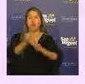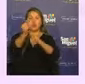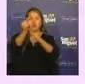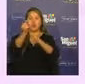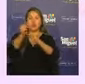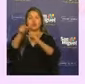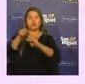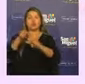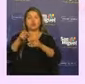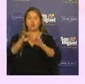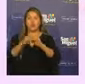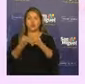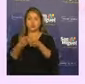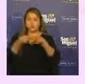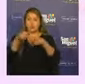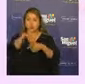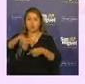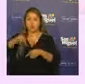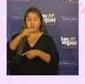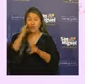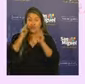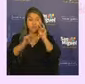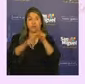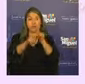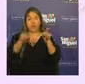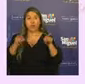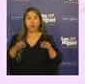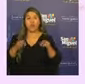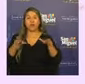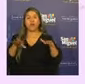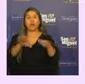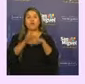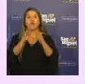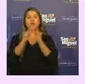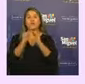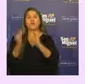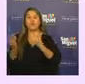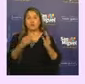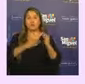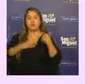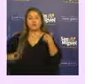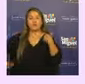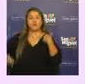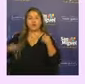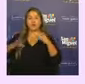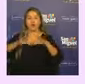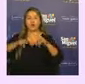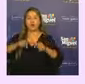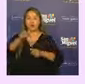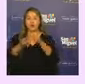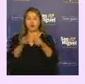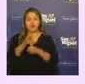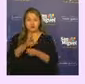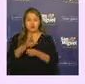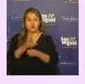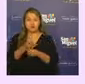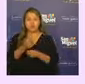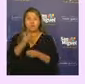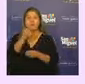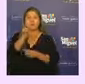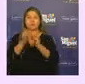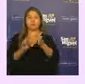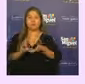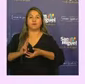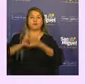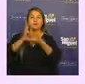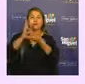organizaciones sociales que veo por aquí, presidentas de juntas de vecinos, presidentas de clubes de personas mayores, a los